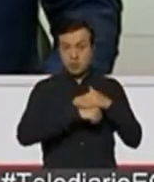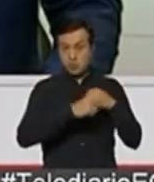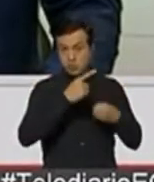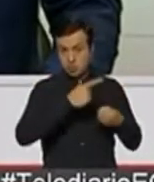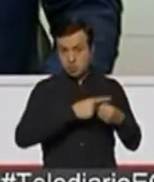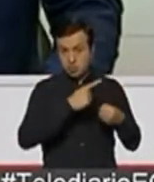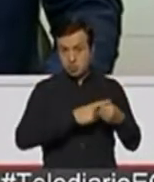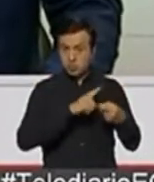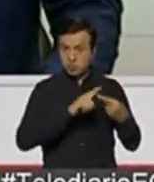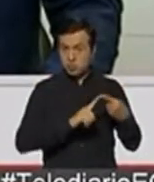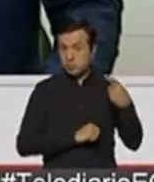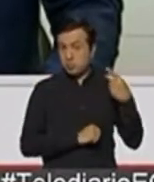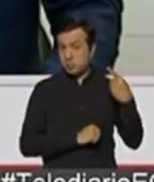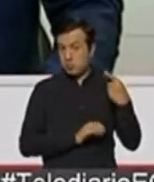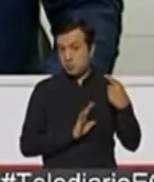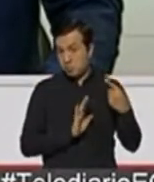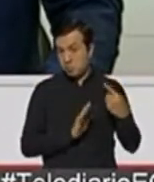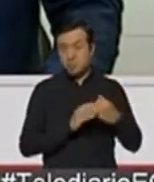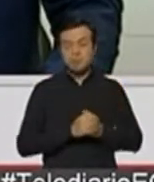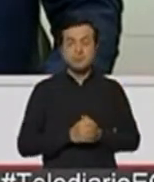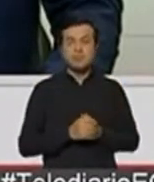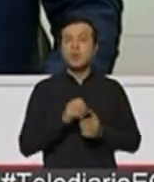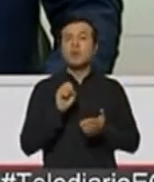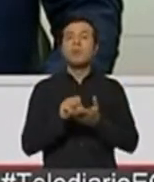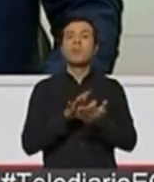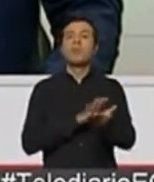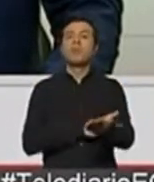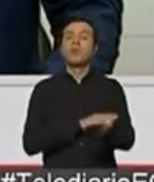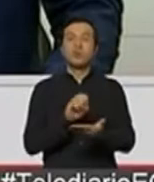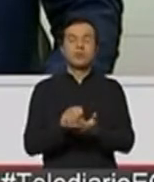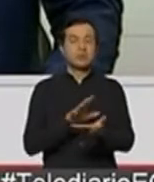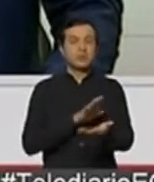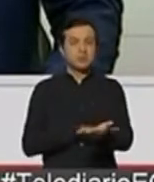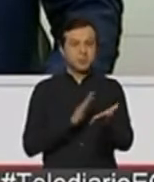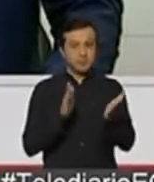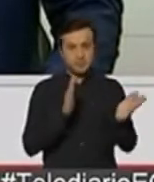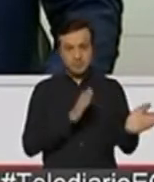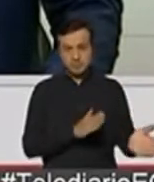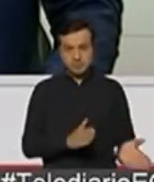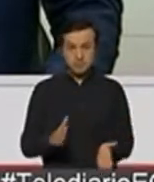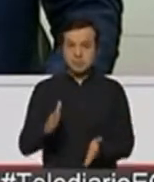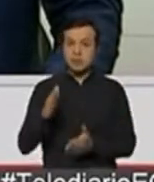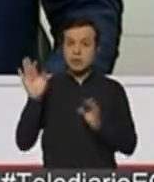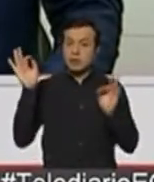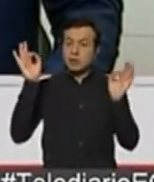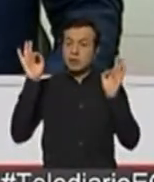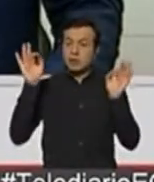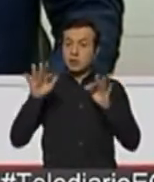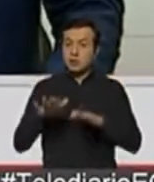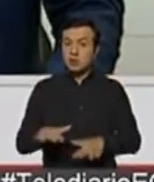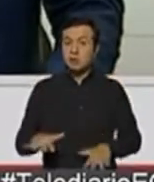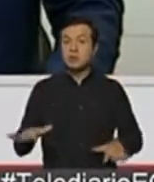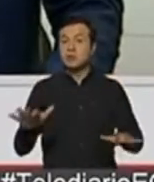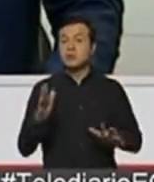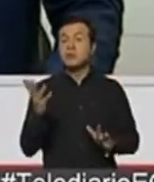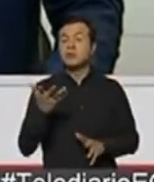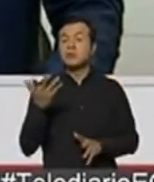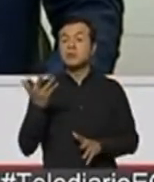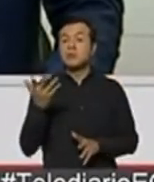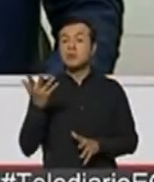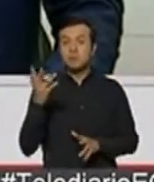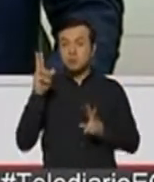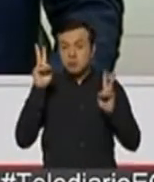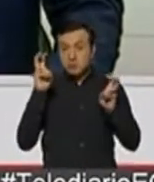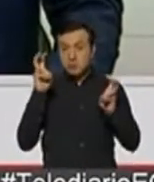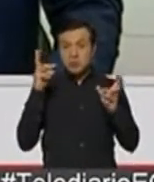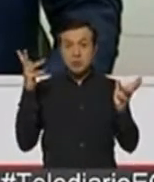citar solamente uno. Los proyectos que se tienen que desarrollar de energías renovables en